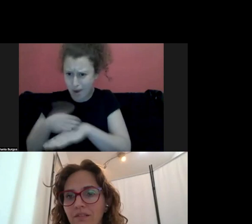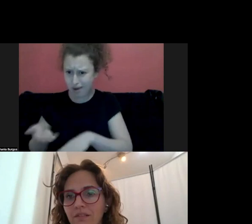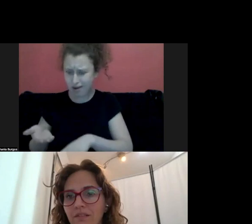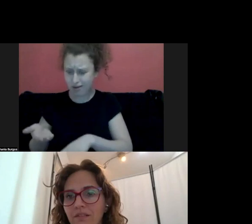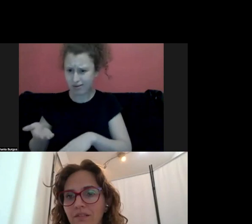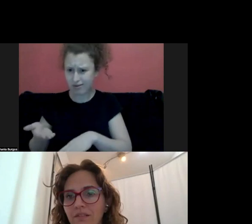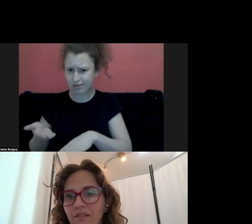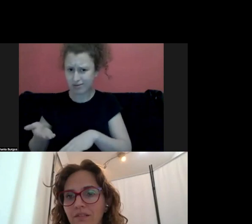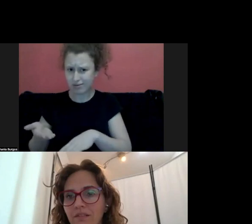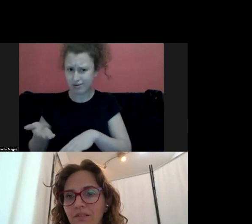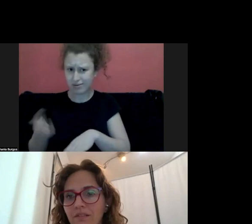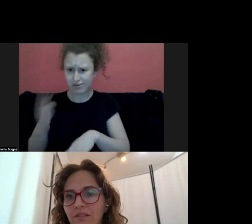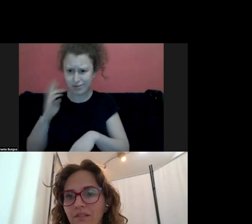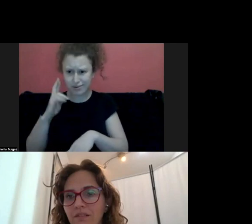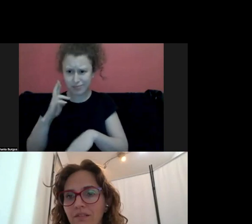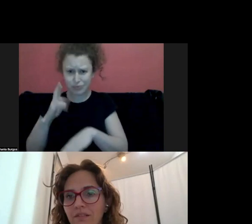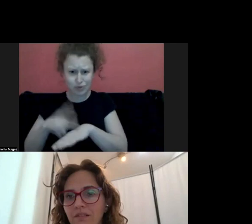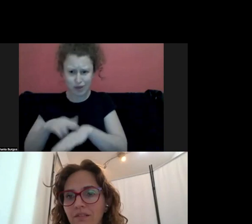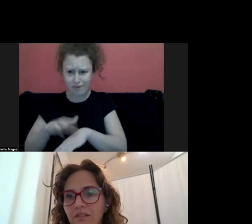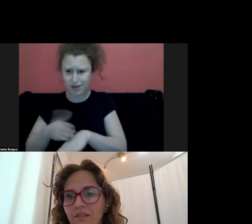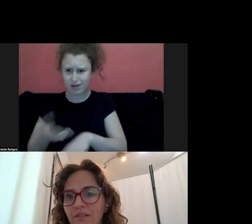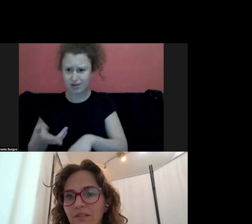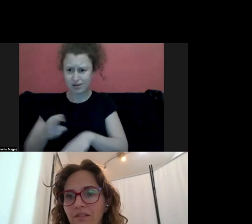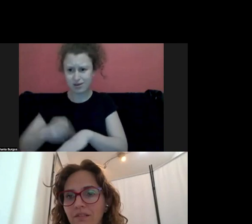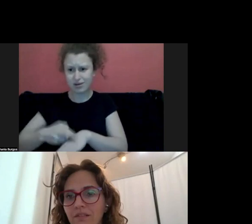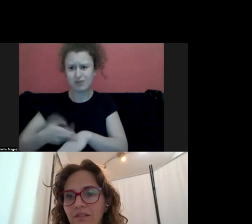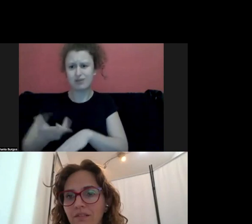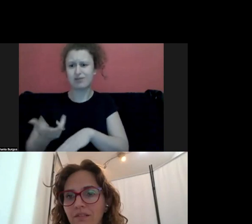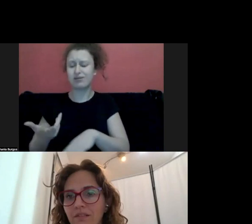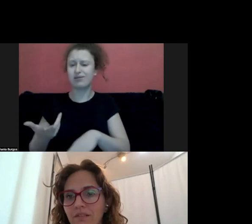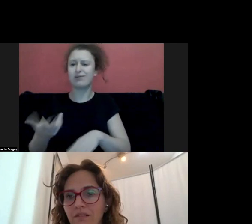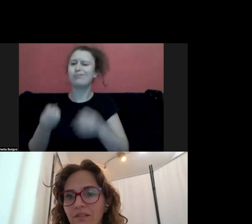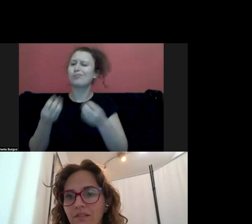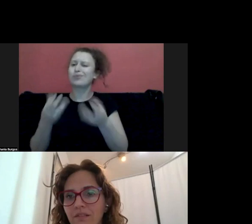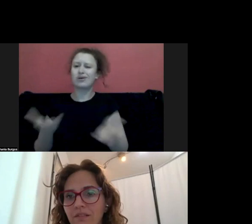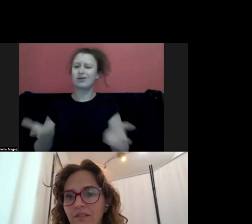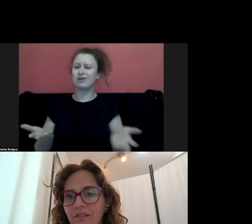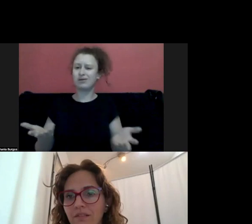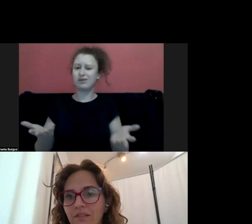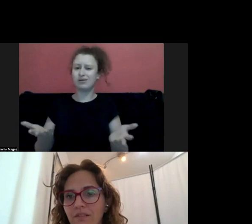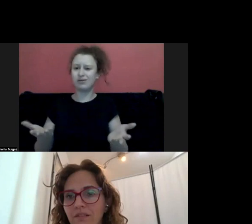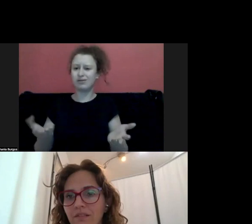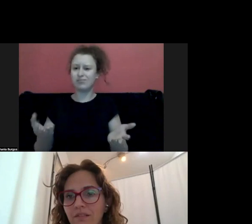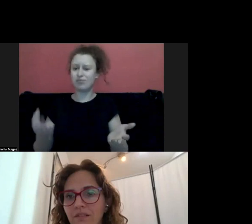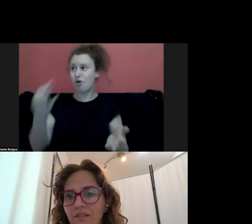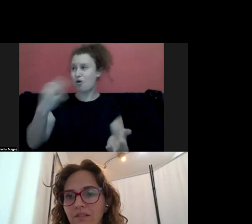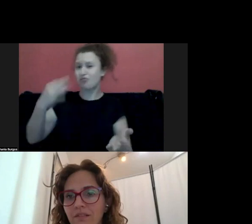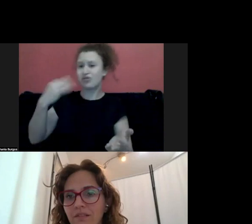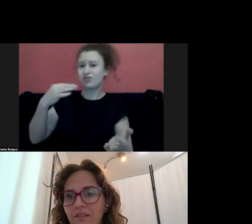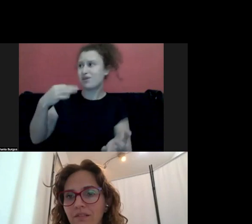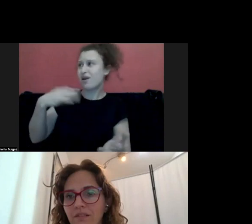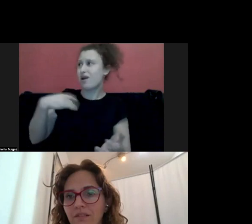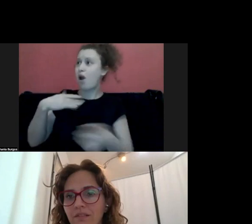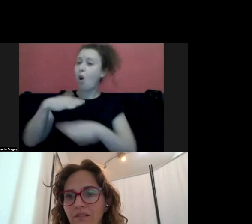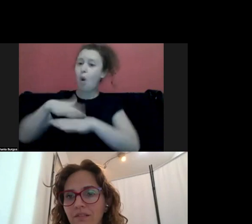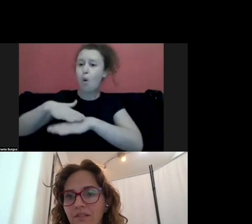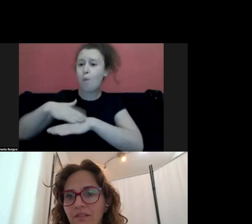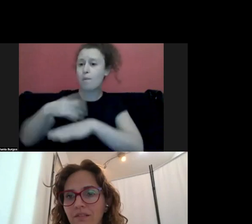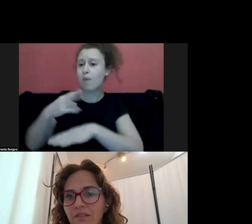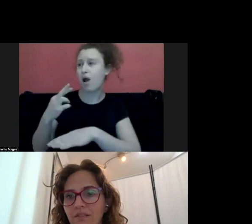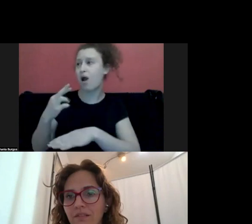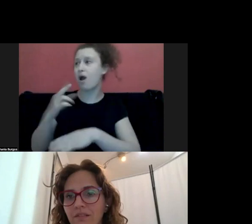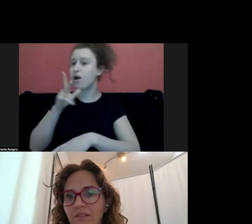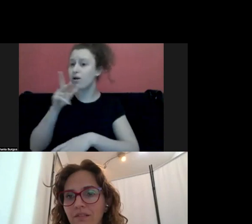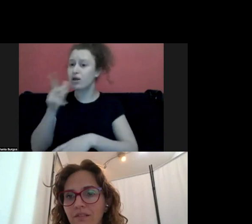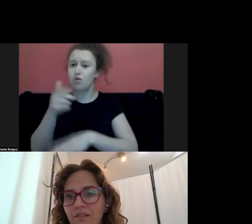de su de que es la causante del autismo. Esto también tiene la base en una